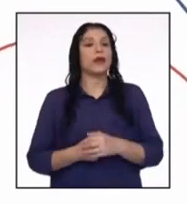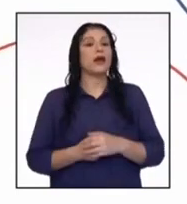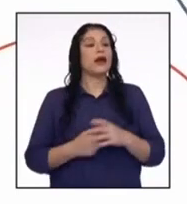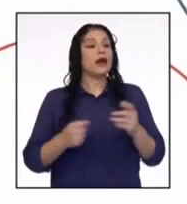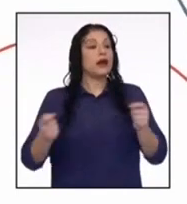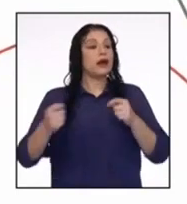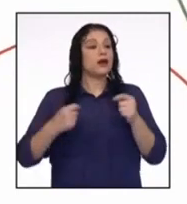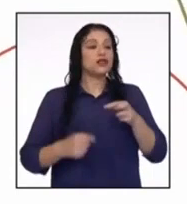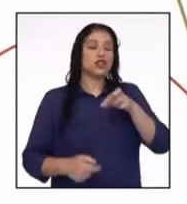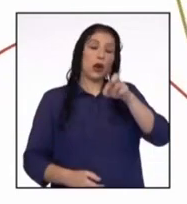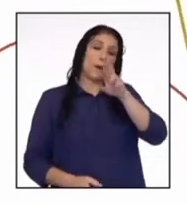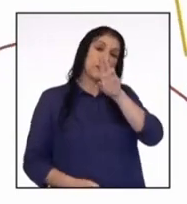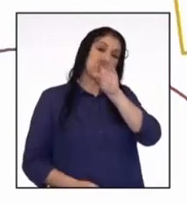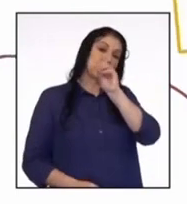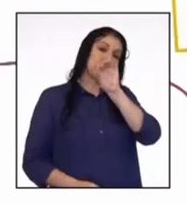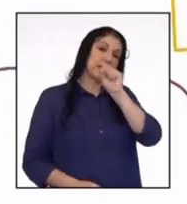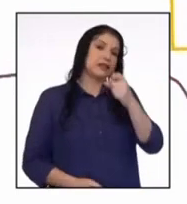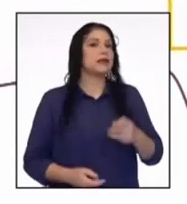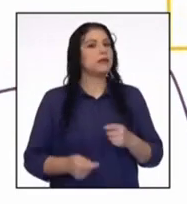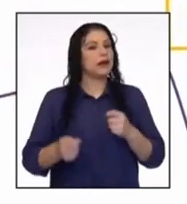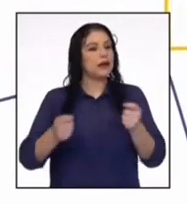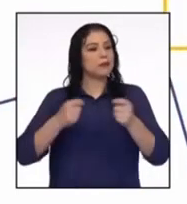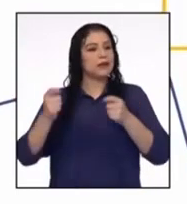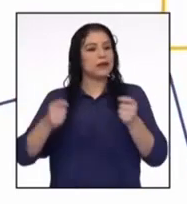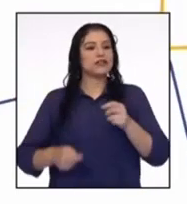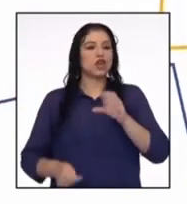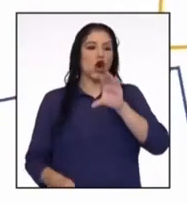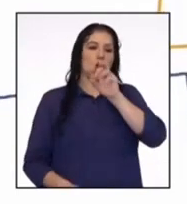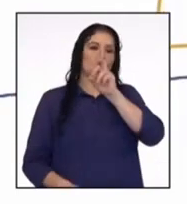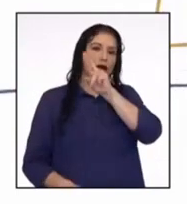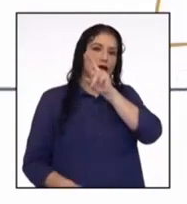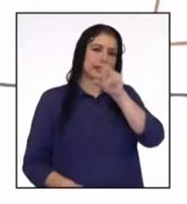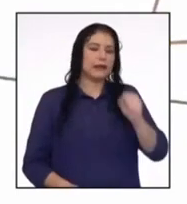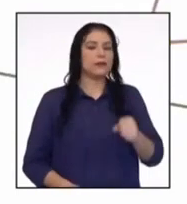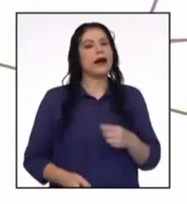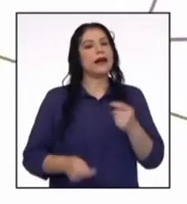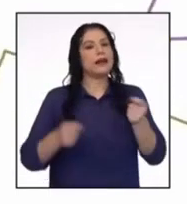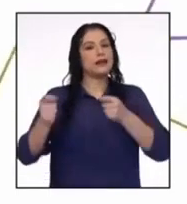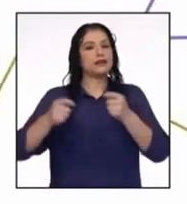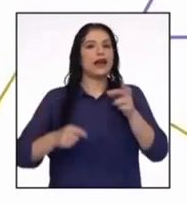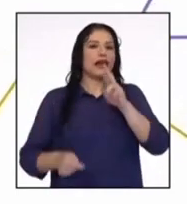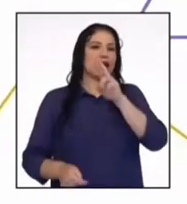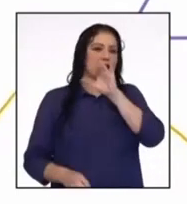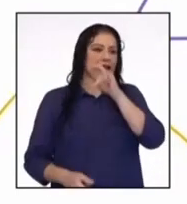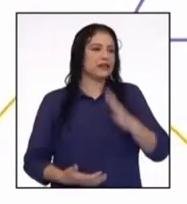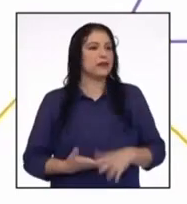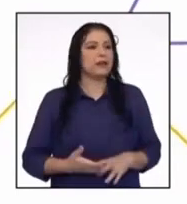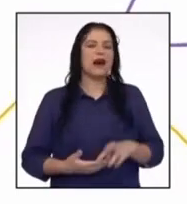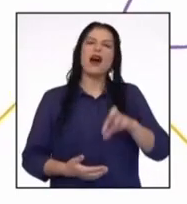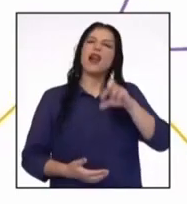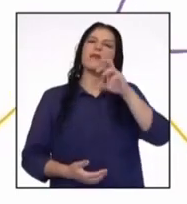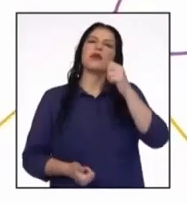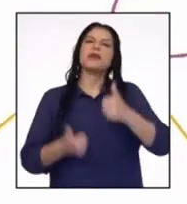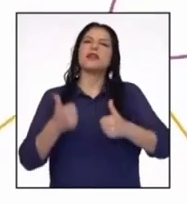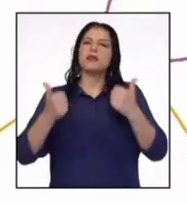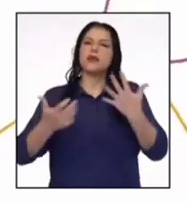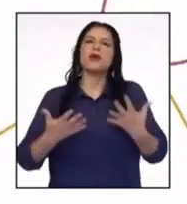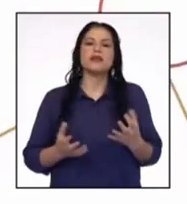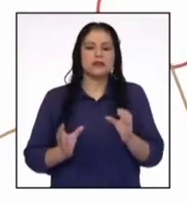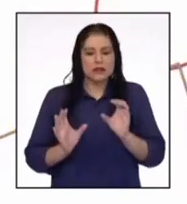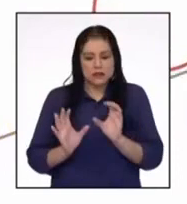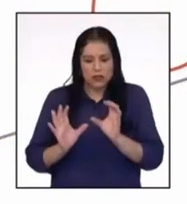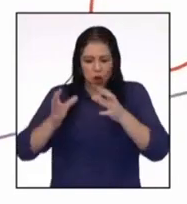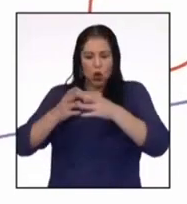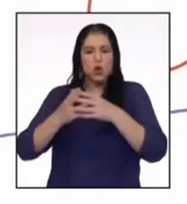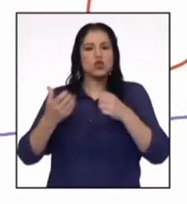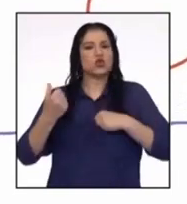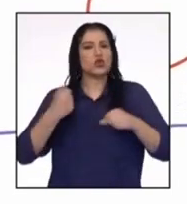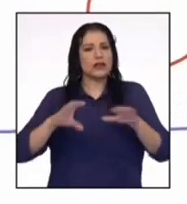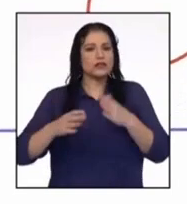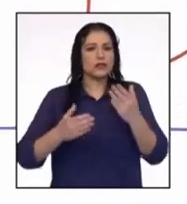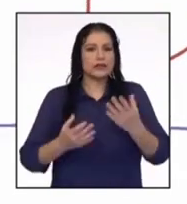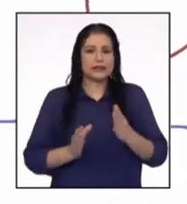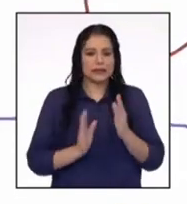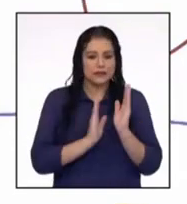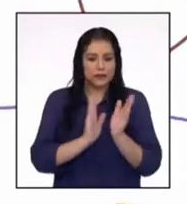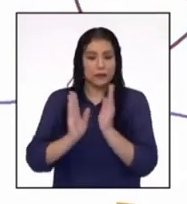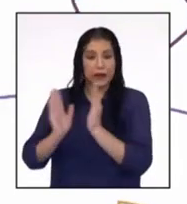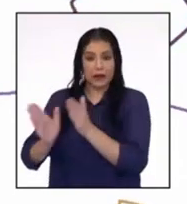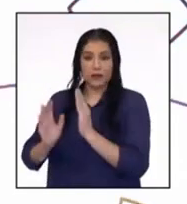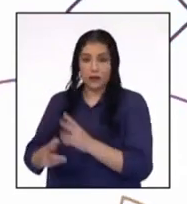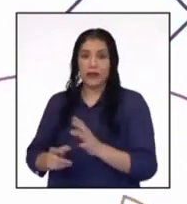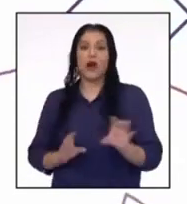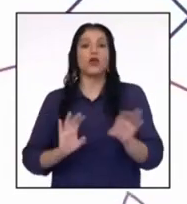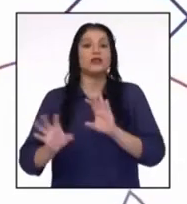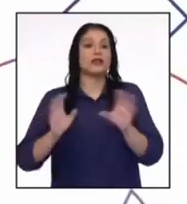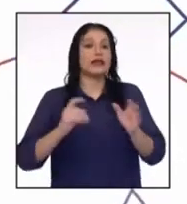gestión prospectiva, la correctiva y la reactiva. La gestión prospectiva es el conjunto de acciones que se planifican